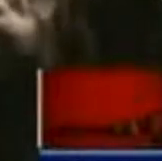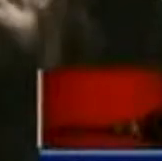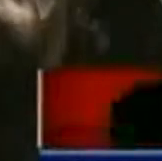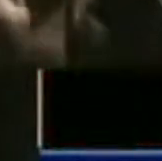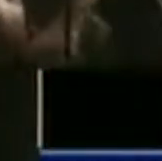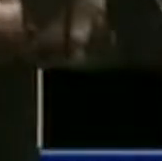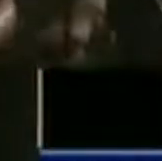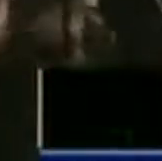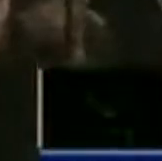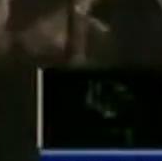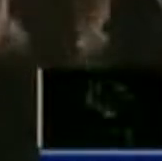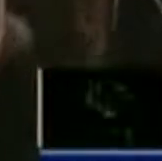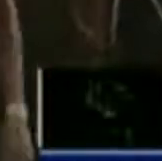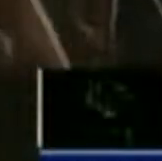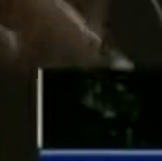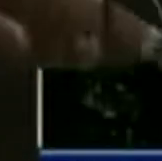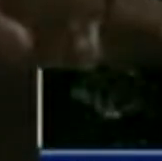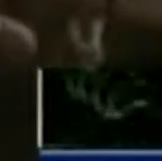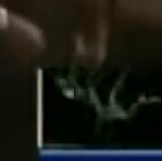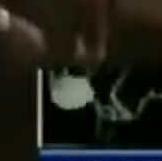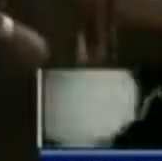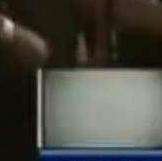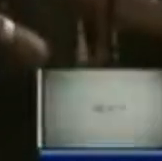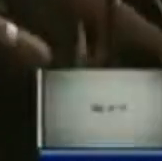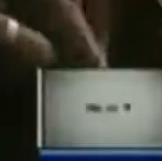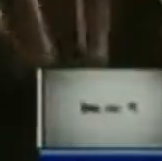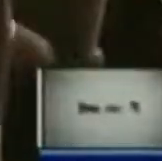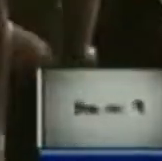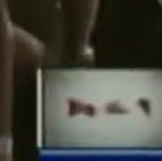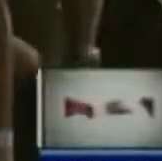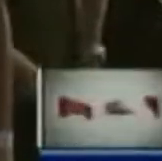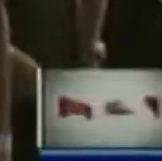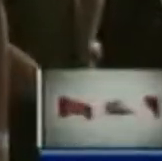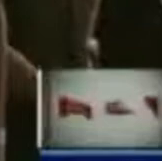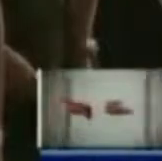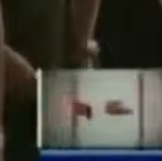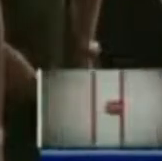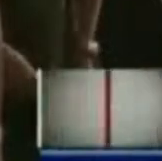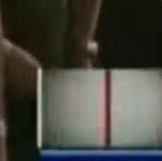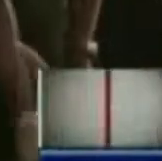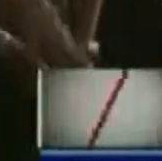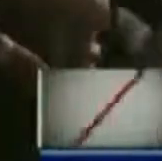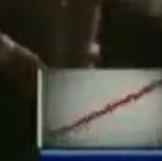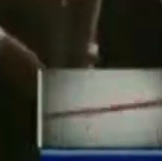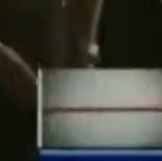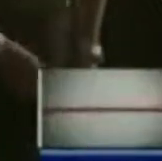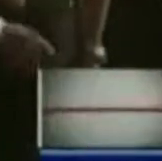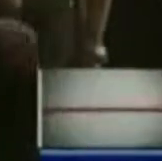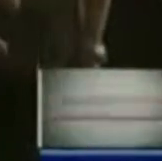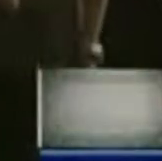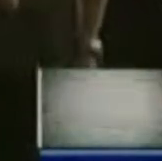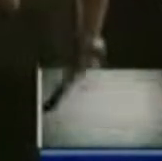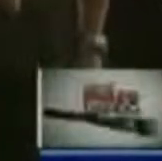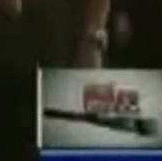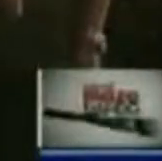pensaba de la Revolución aquí no se habla mal de Chávez